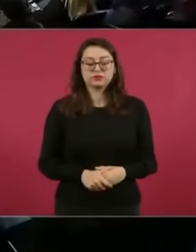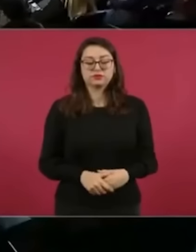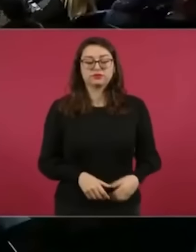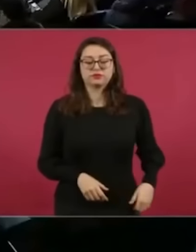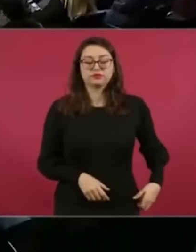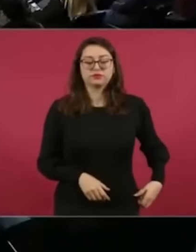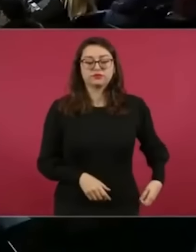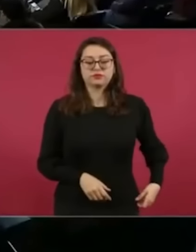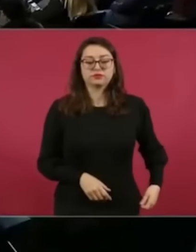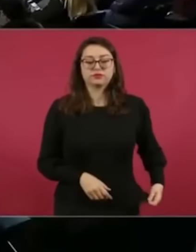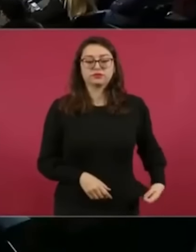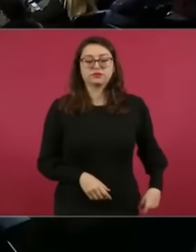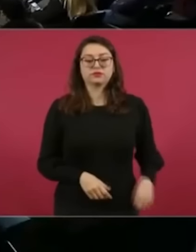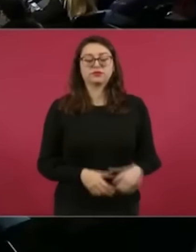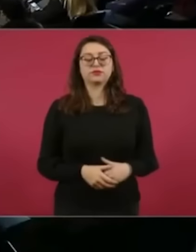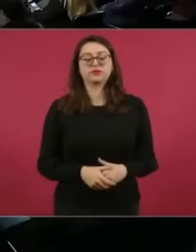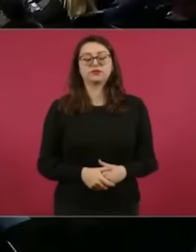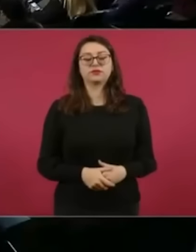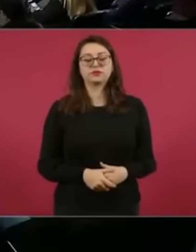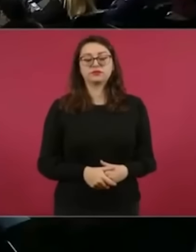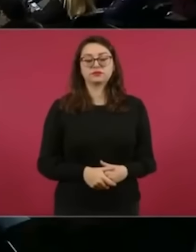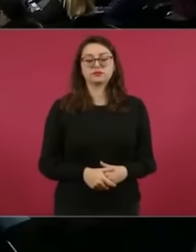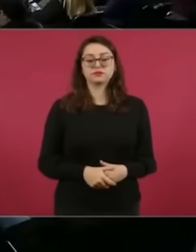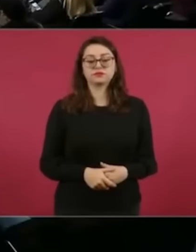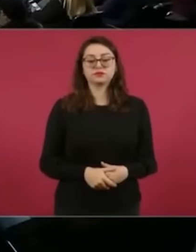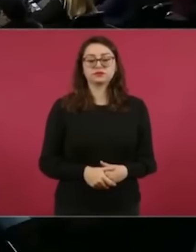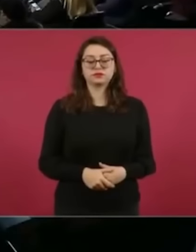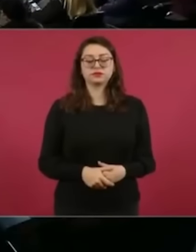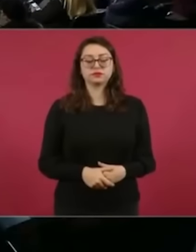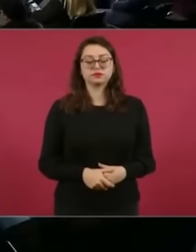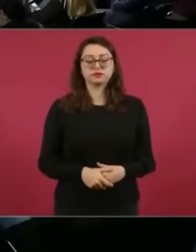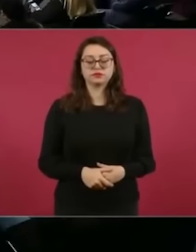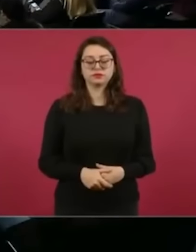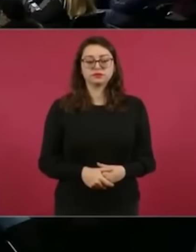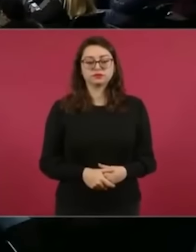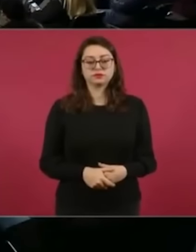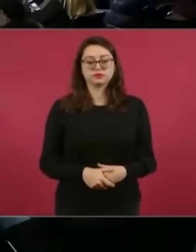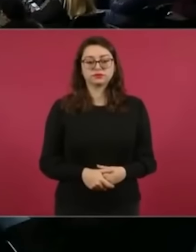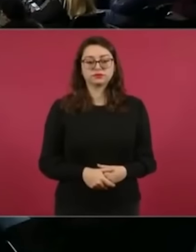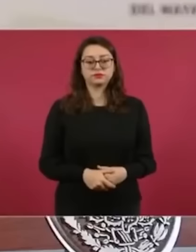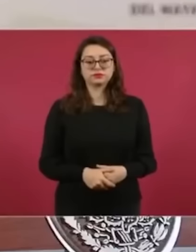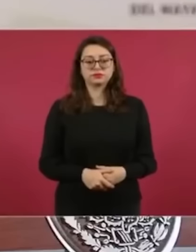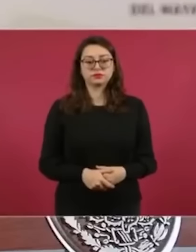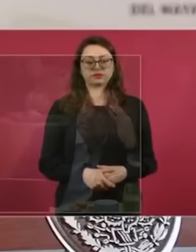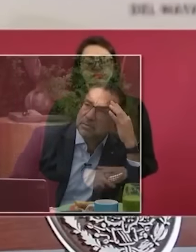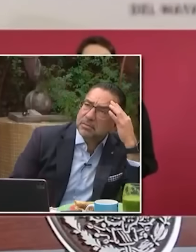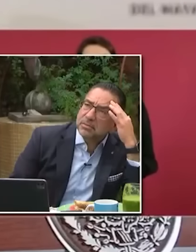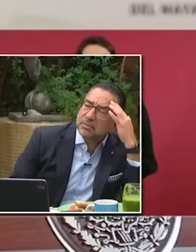mejor no sabe lo que este es